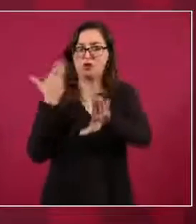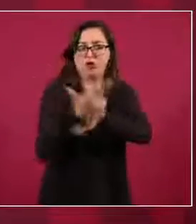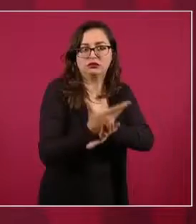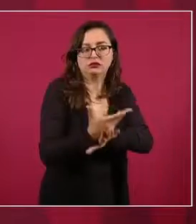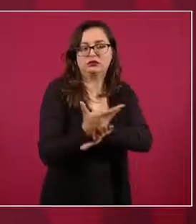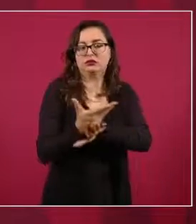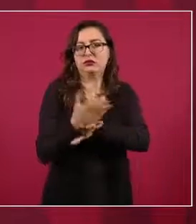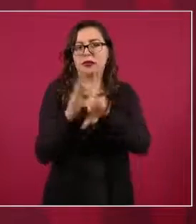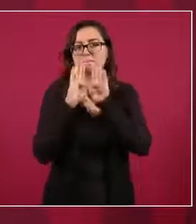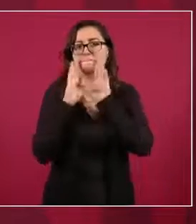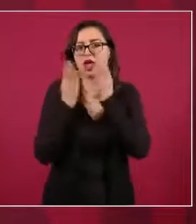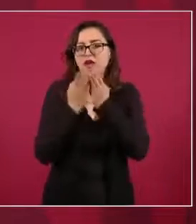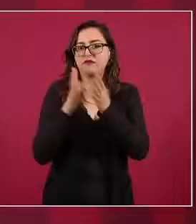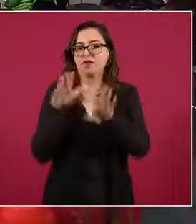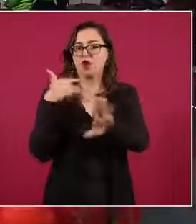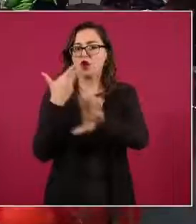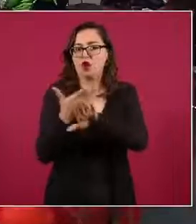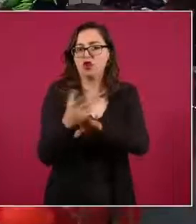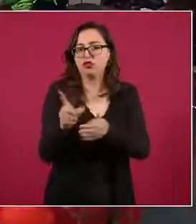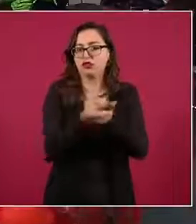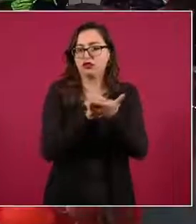haya